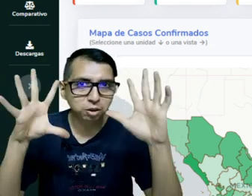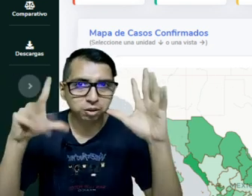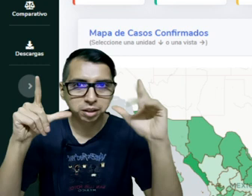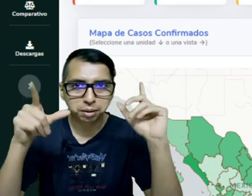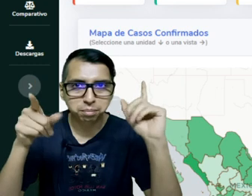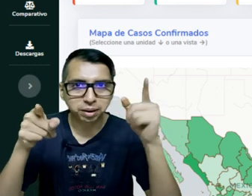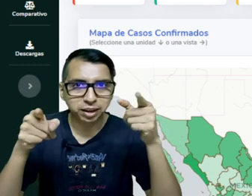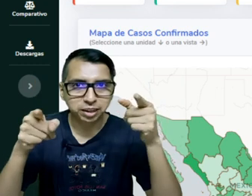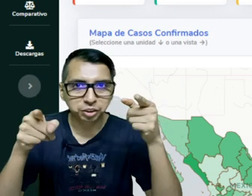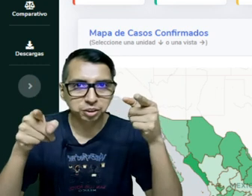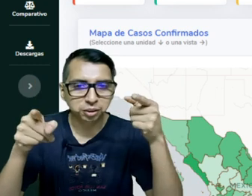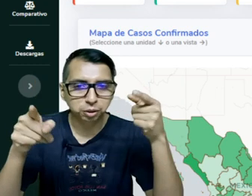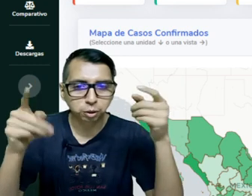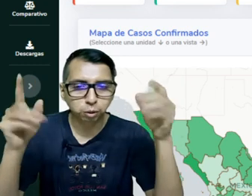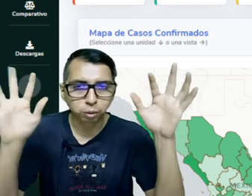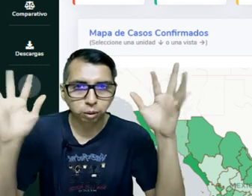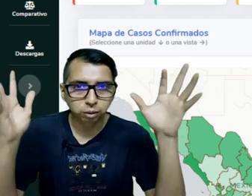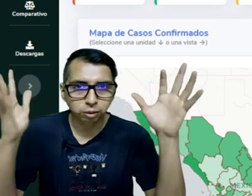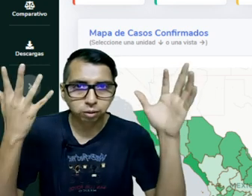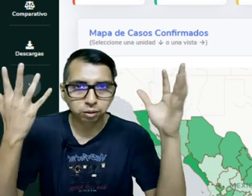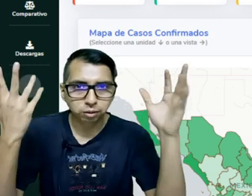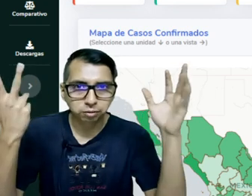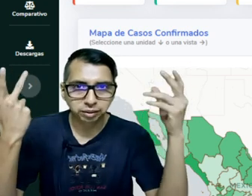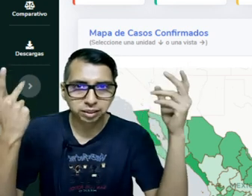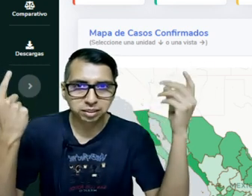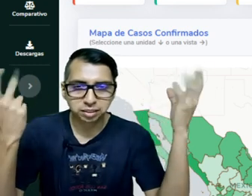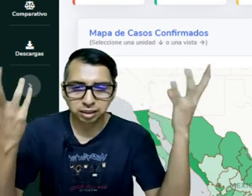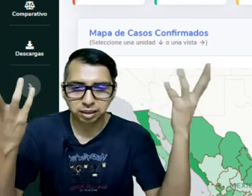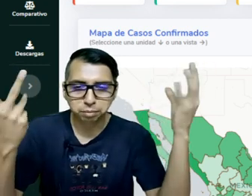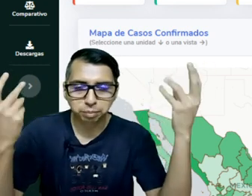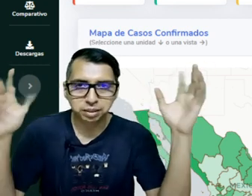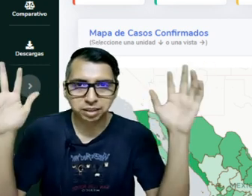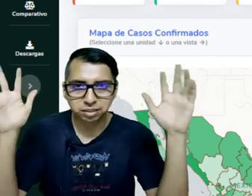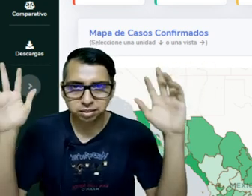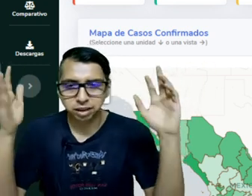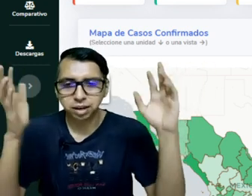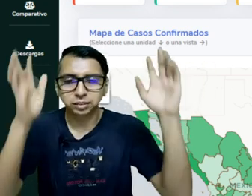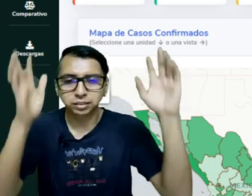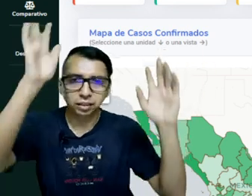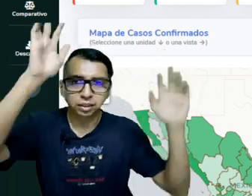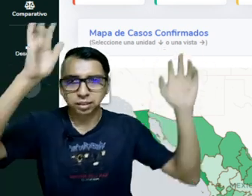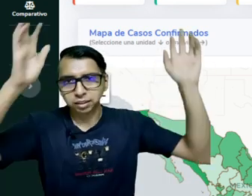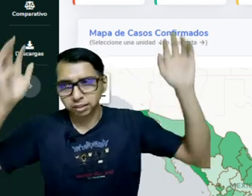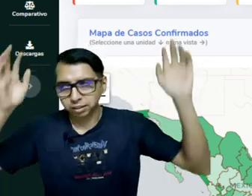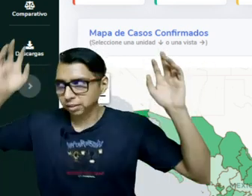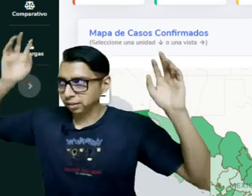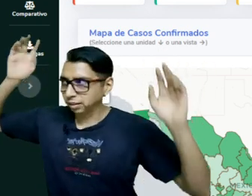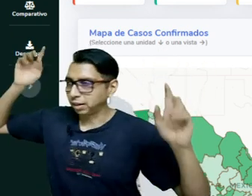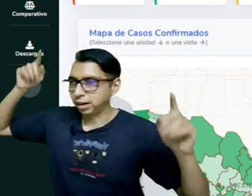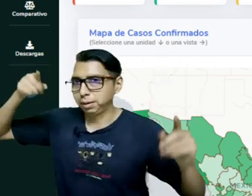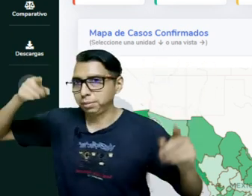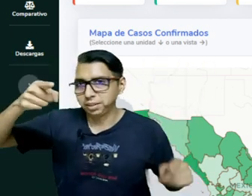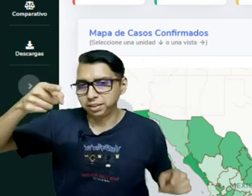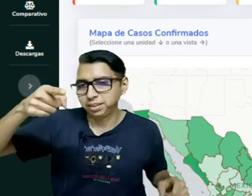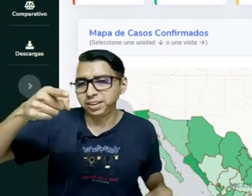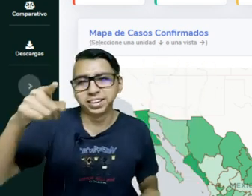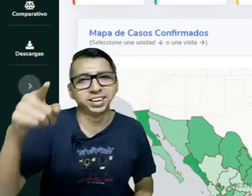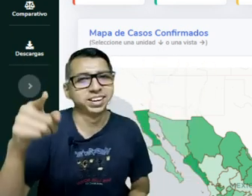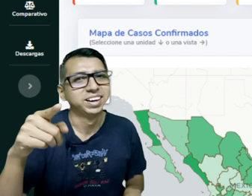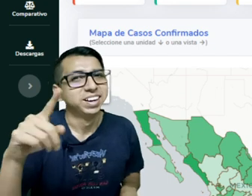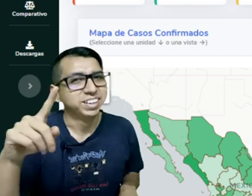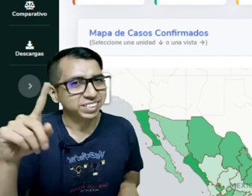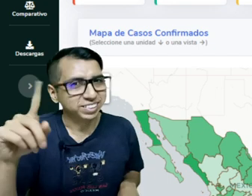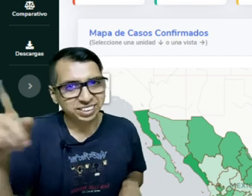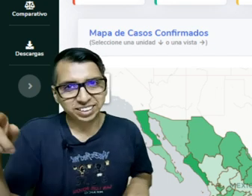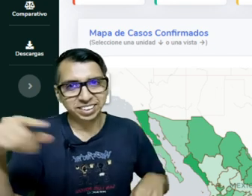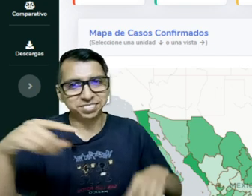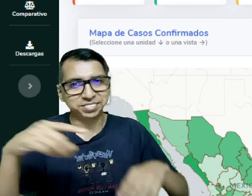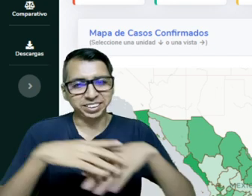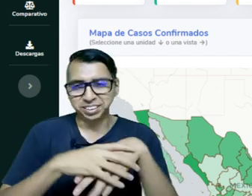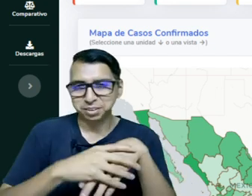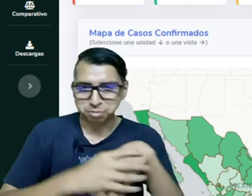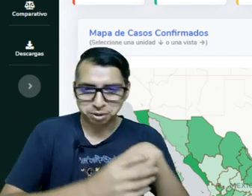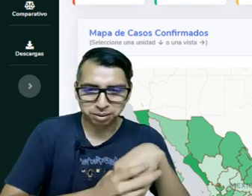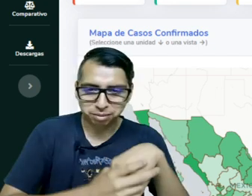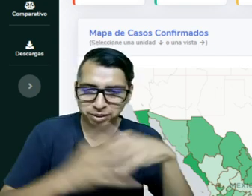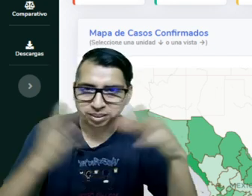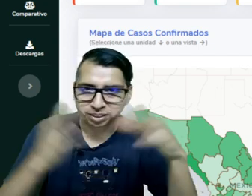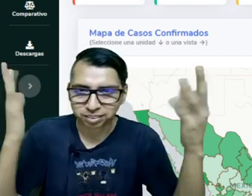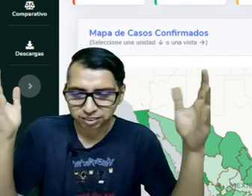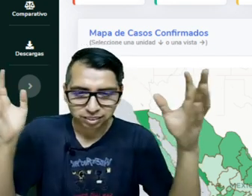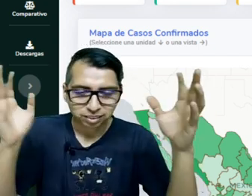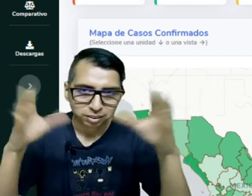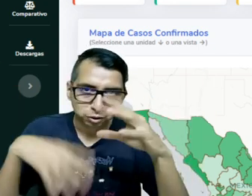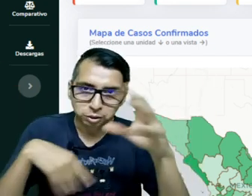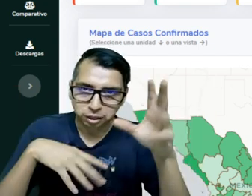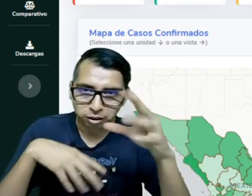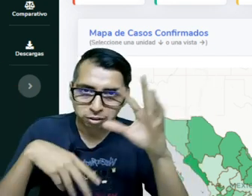5 de mayo feliz día de la independencia la verdad el día de la batalla de puebla